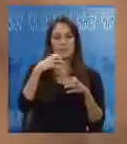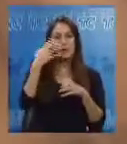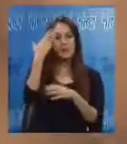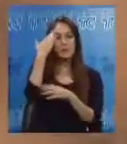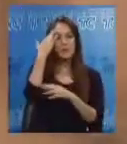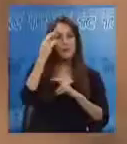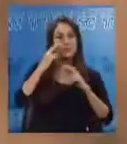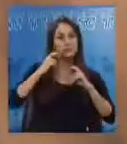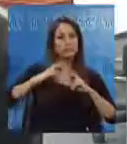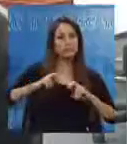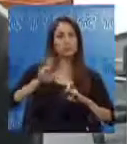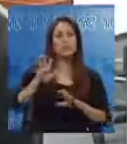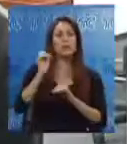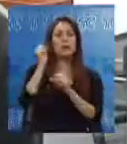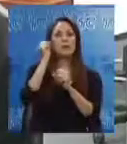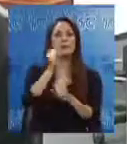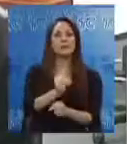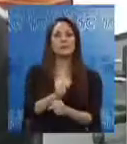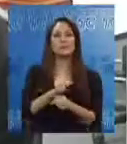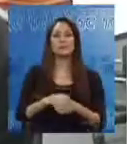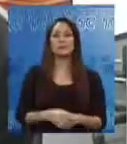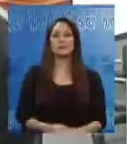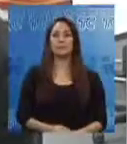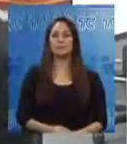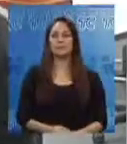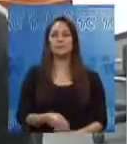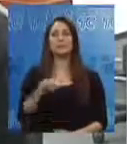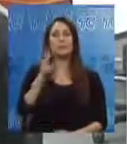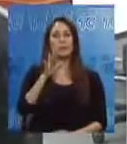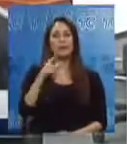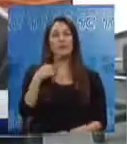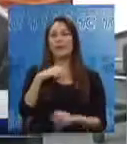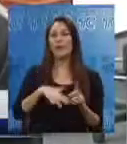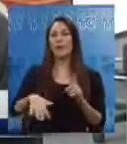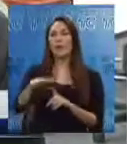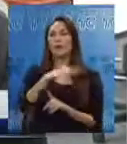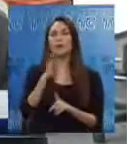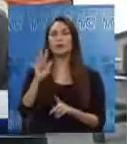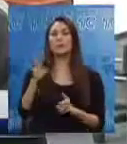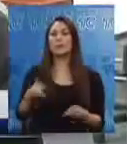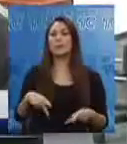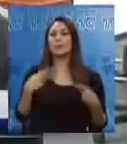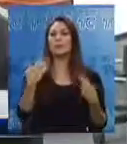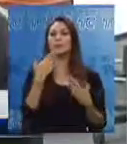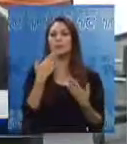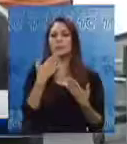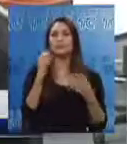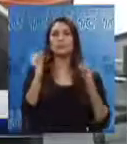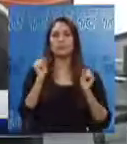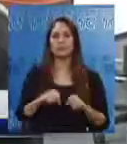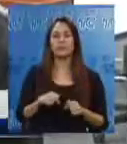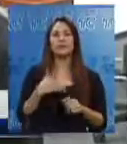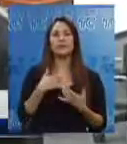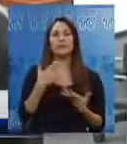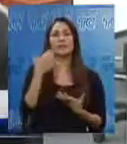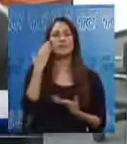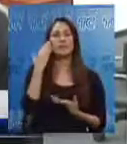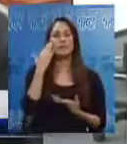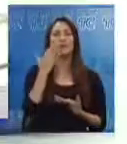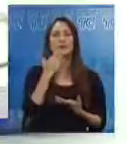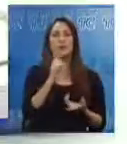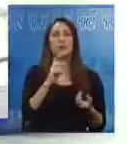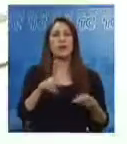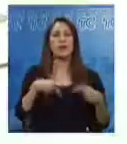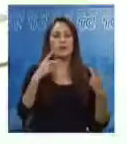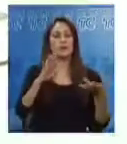biodiversidad andino-amazónica. Pistas de fecha y del ambiente en el que estos seres vivieron y así poder determinar cómo se ha modificado la